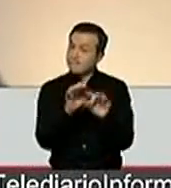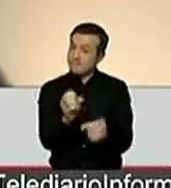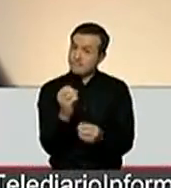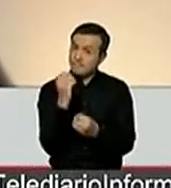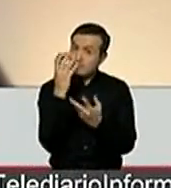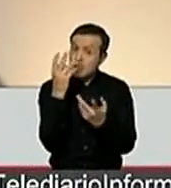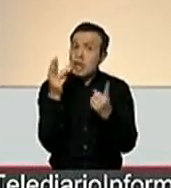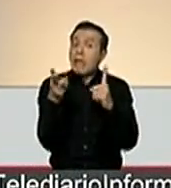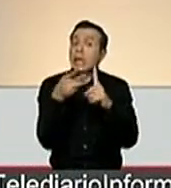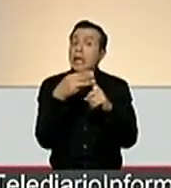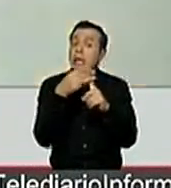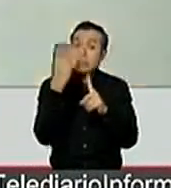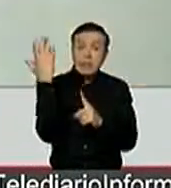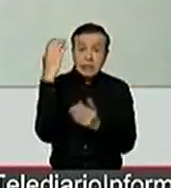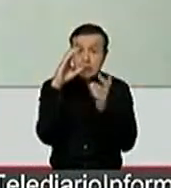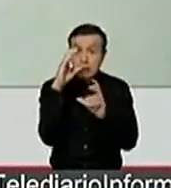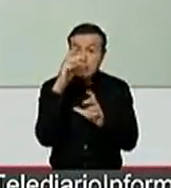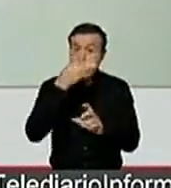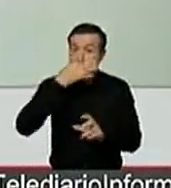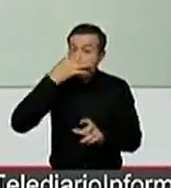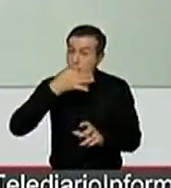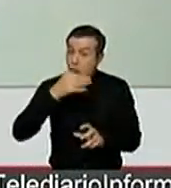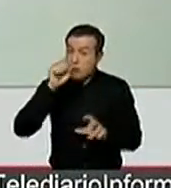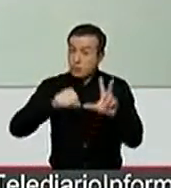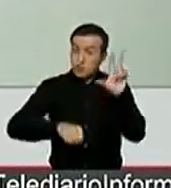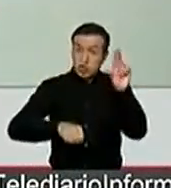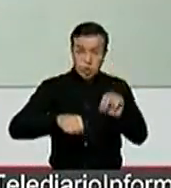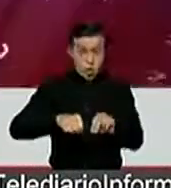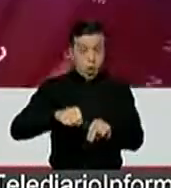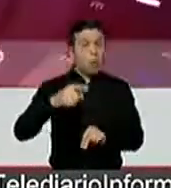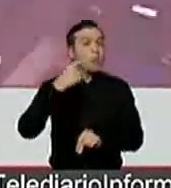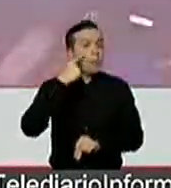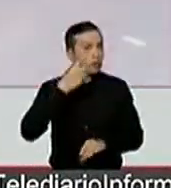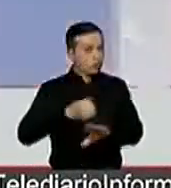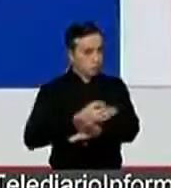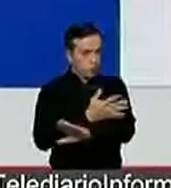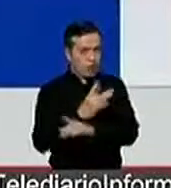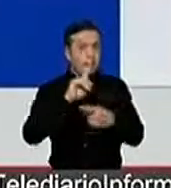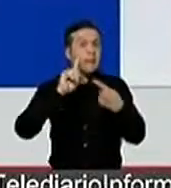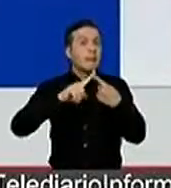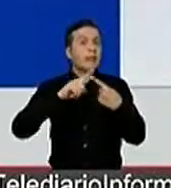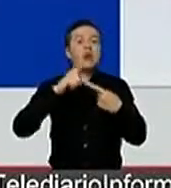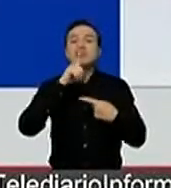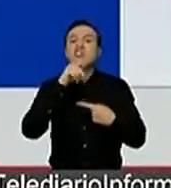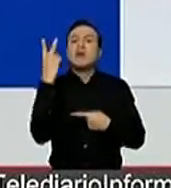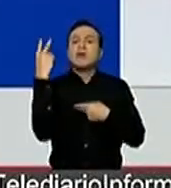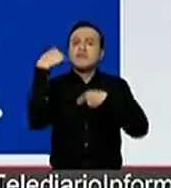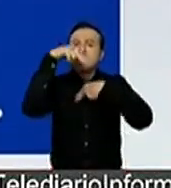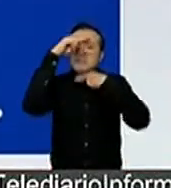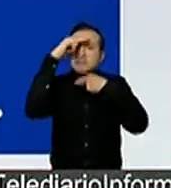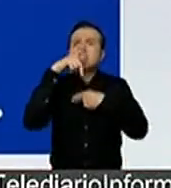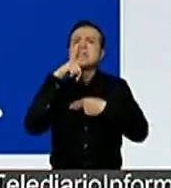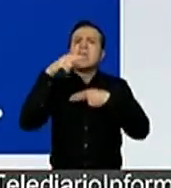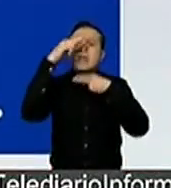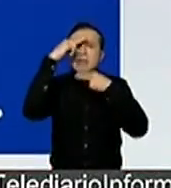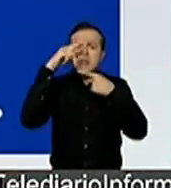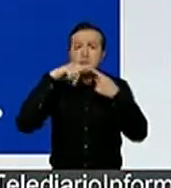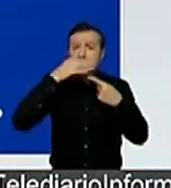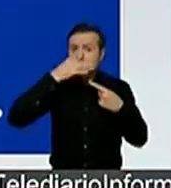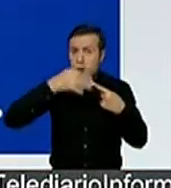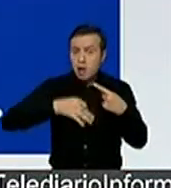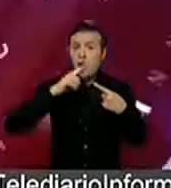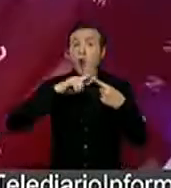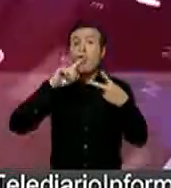consume en redes sociales es real y puede hacerlo con estas recomendaciones. Identifique si el medio que lo publica existe y si la noticia se replica en